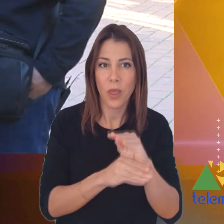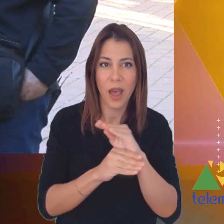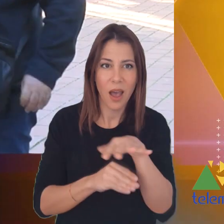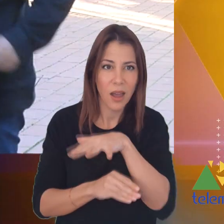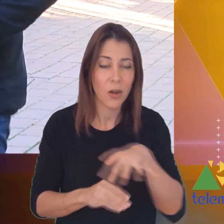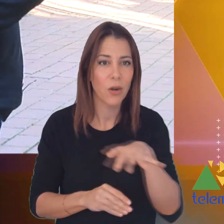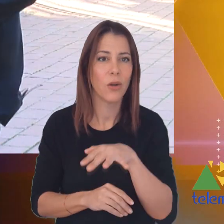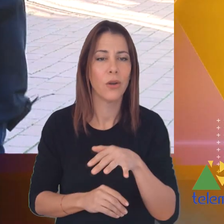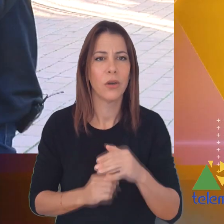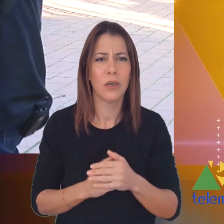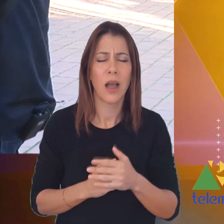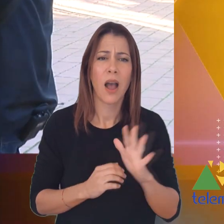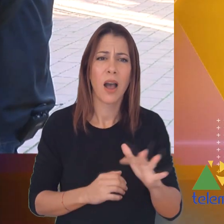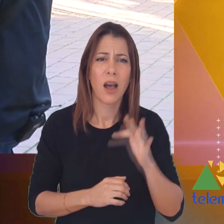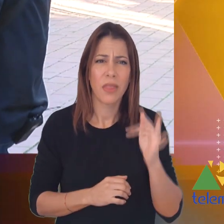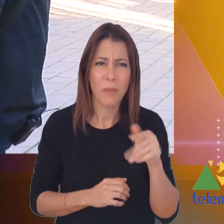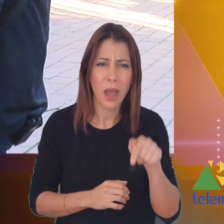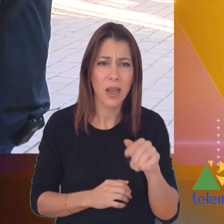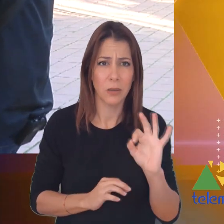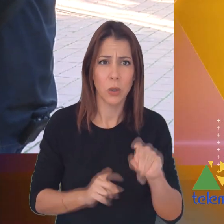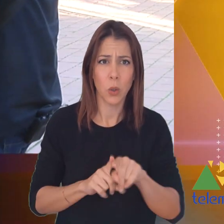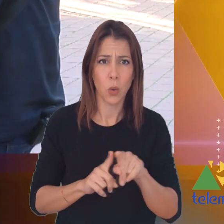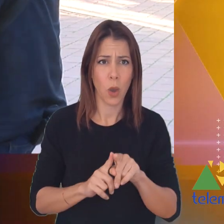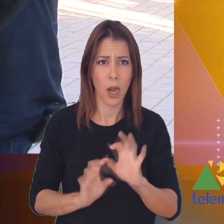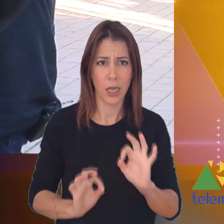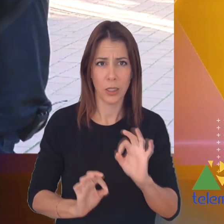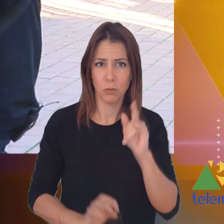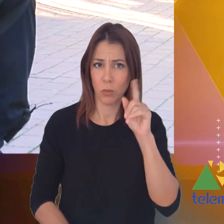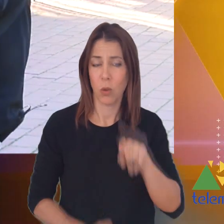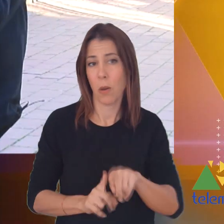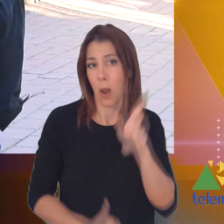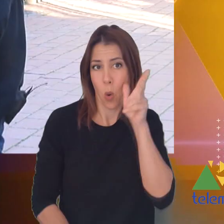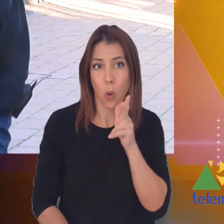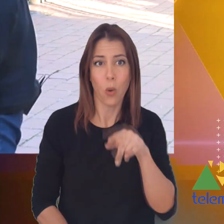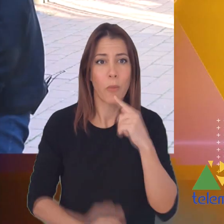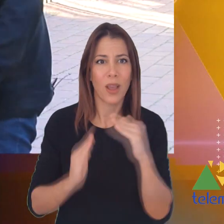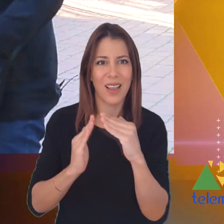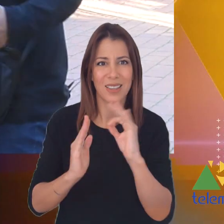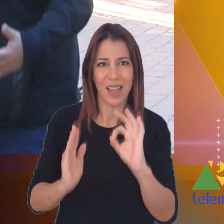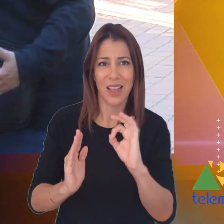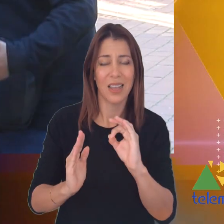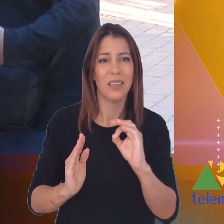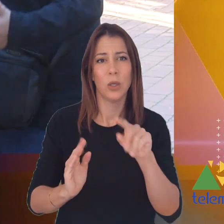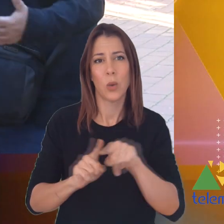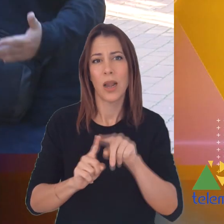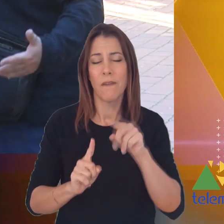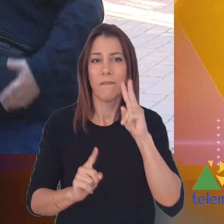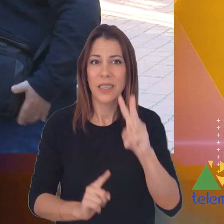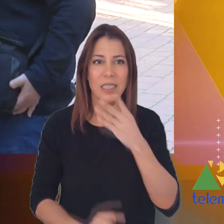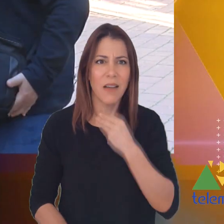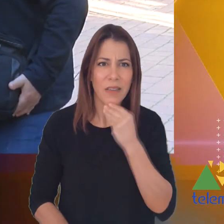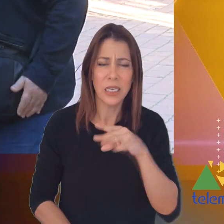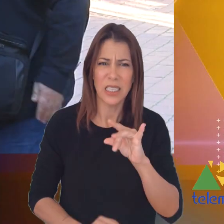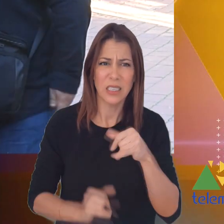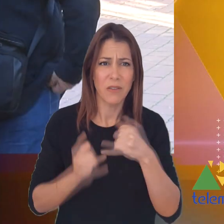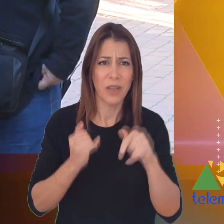urbano. Y además darle salida a una calle tan señorial como era Marqués de Vistabella, con esas casas tan señoriales. Eran casas importantes, casas, y bueno, pero es